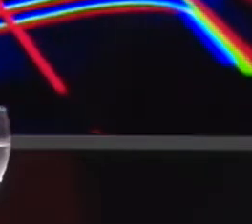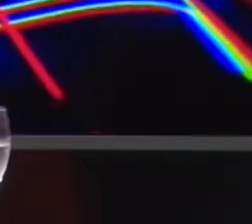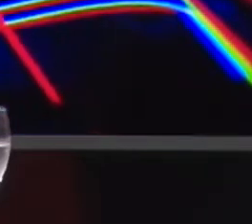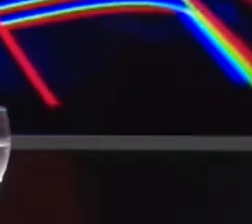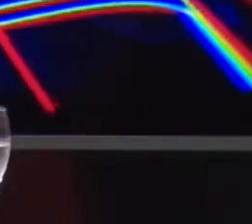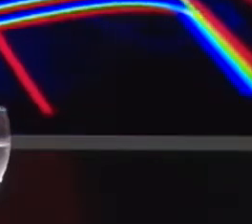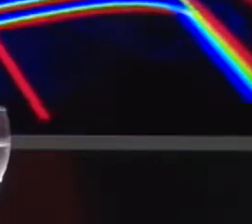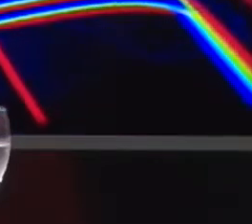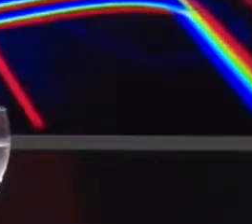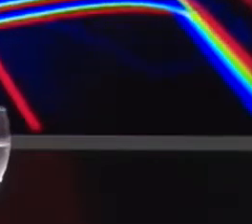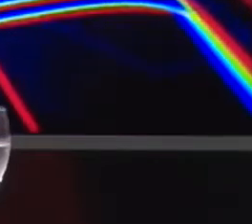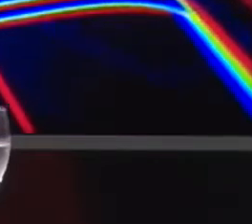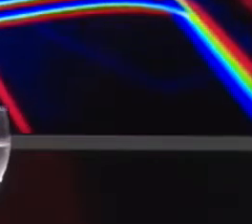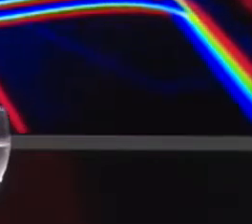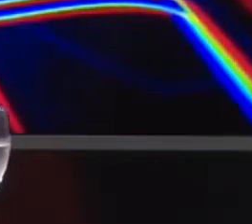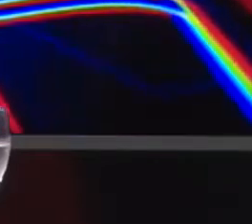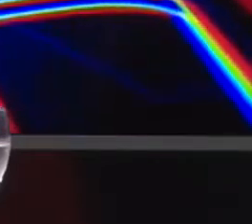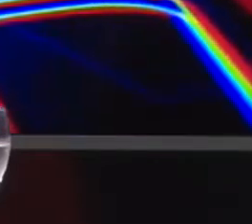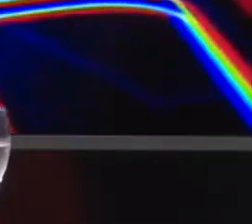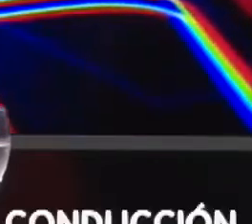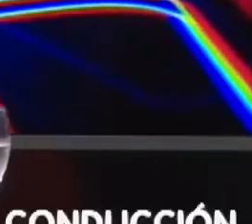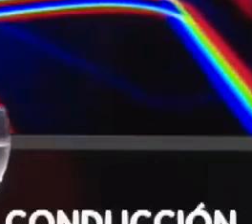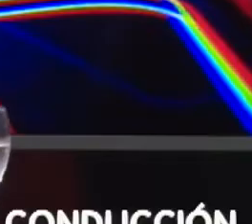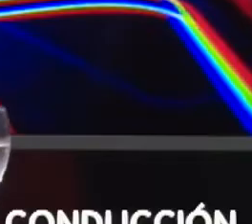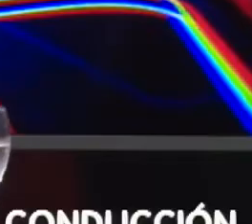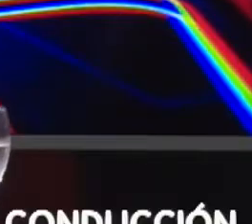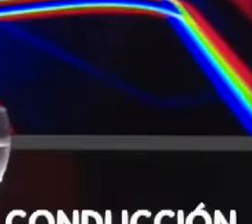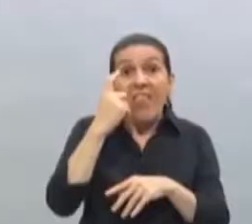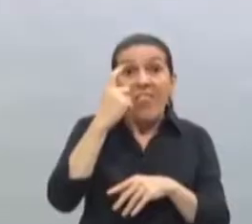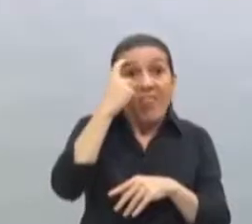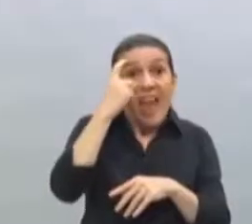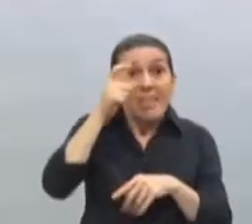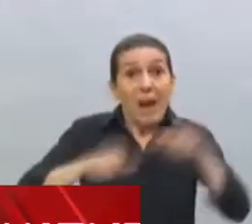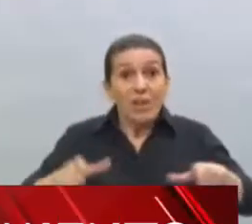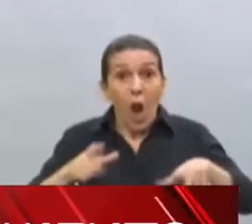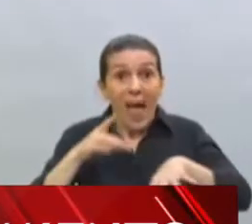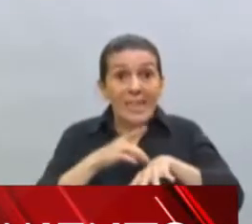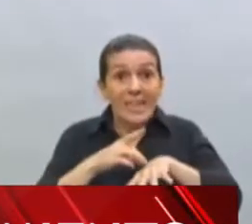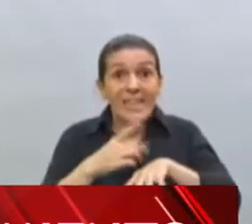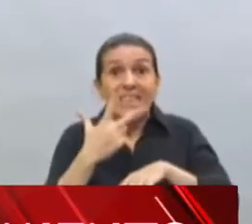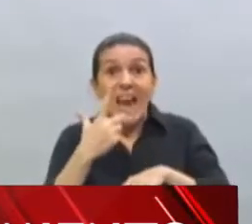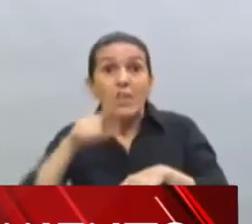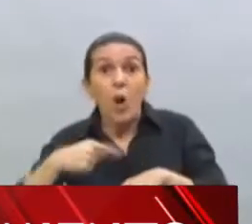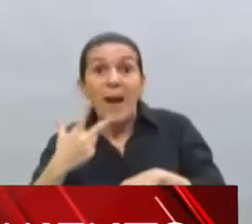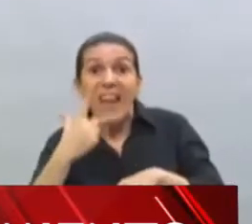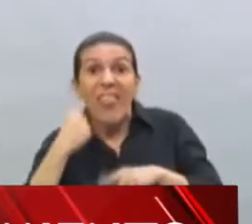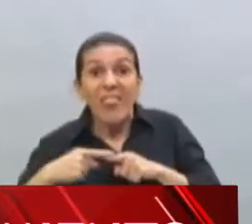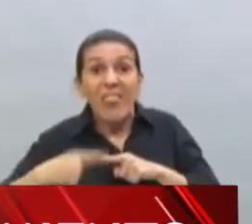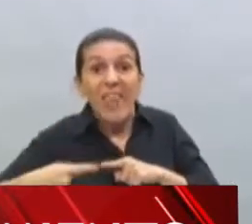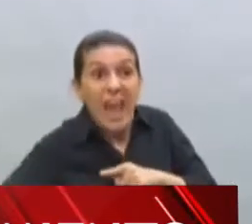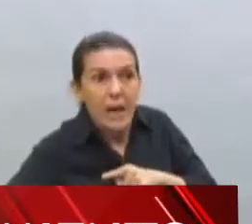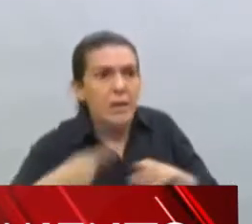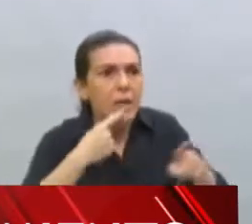aislamiento social preventivo y obligatorio dispuesto por el presidente Alberto Fernández. Nueva extensión de la cuarentena